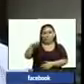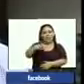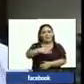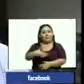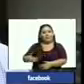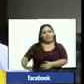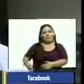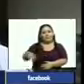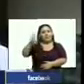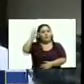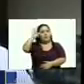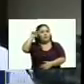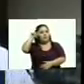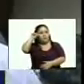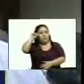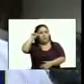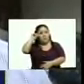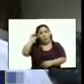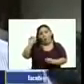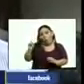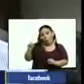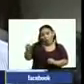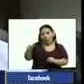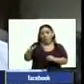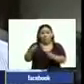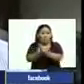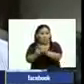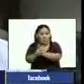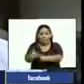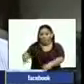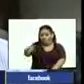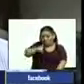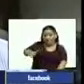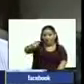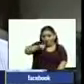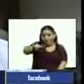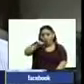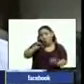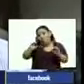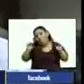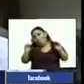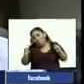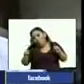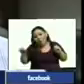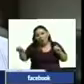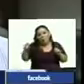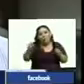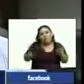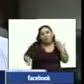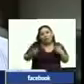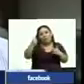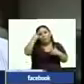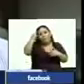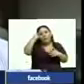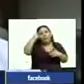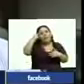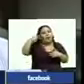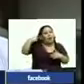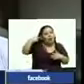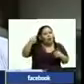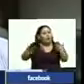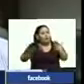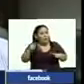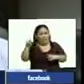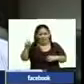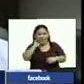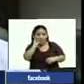Funes o tiene problemas de alcoholismo grandes o está padeciendo también de la mente, pero hacer una